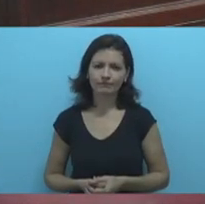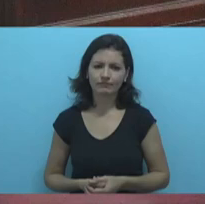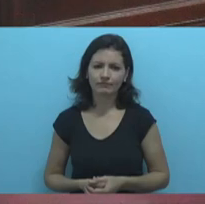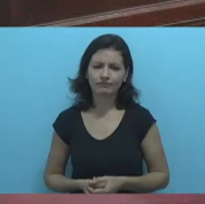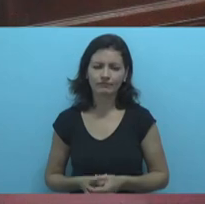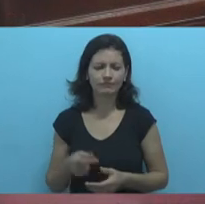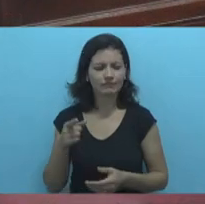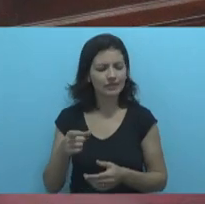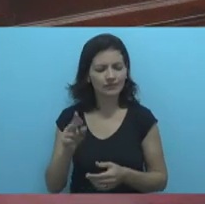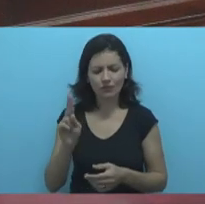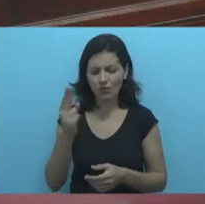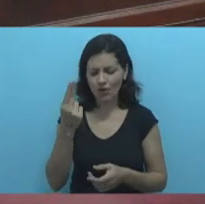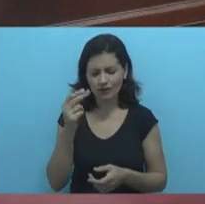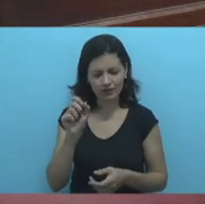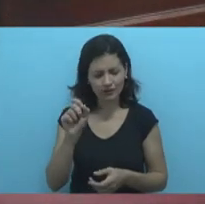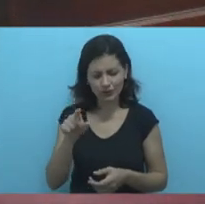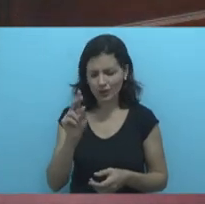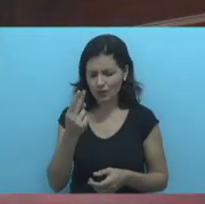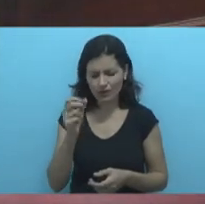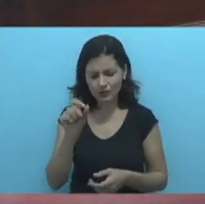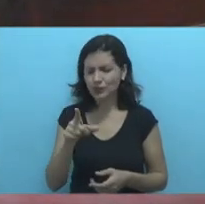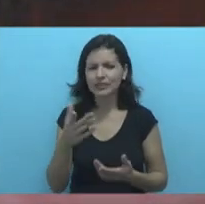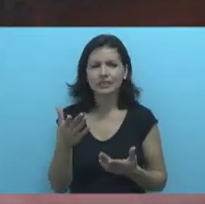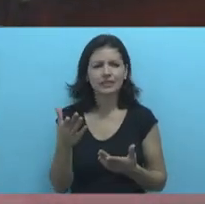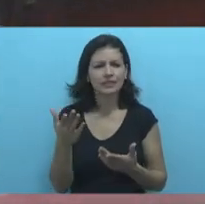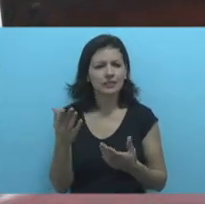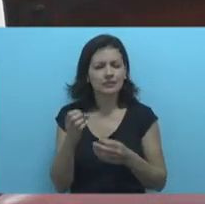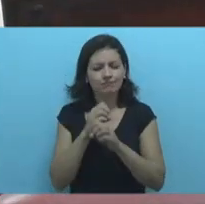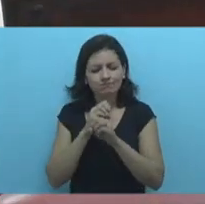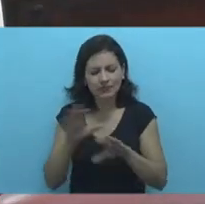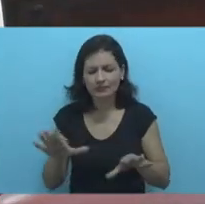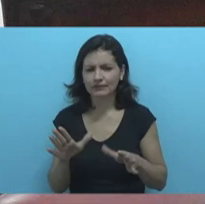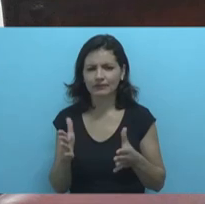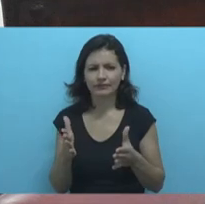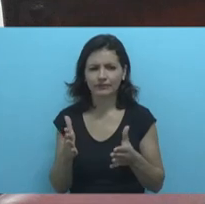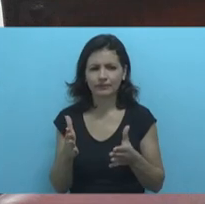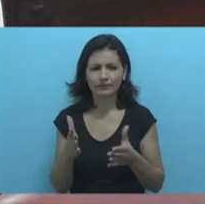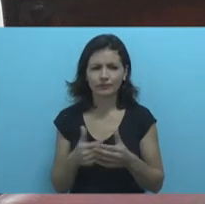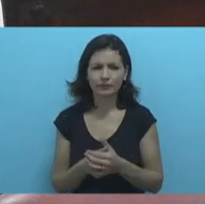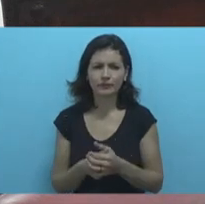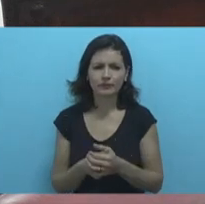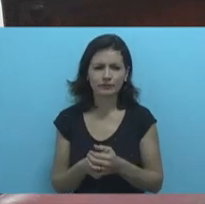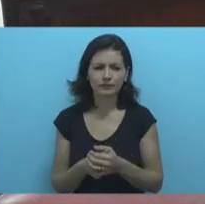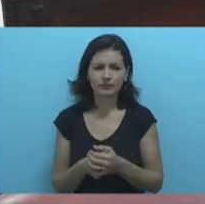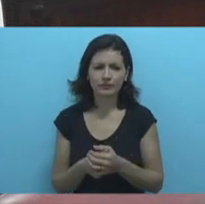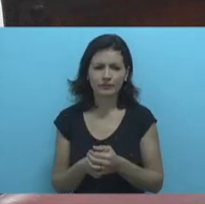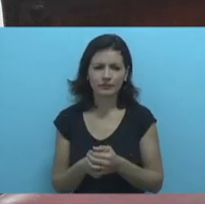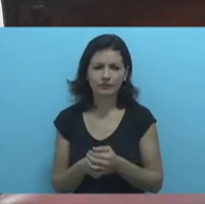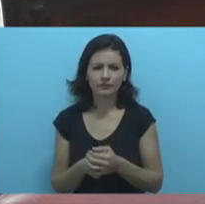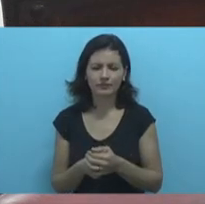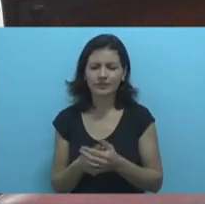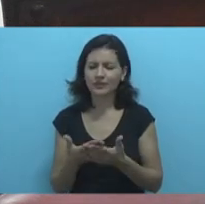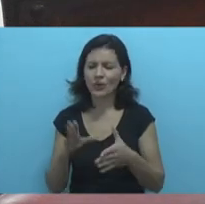de esta tragedia, porque lo encontraba en un momento espectacular, con una agenda hacia